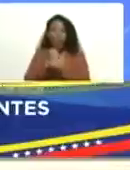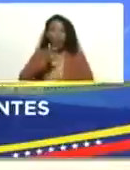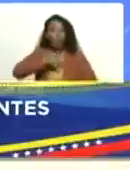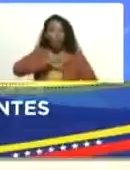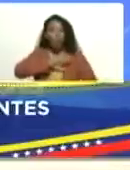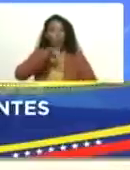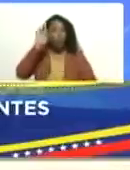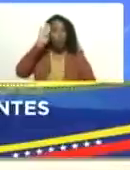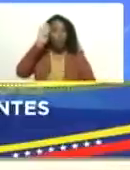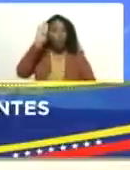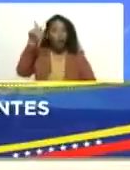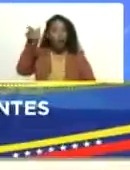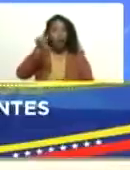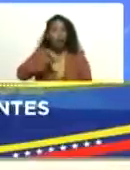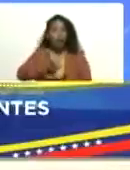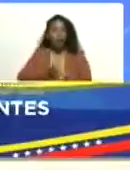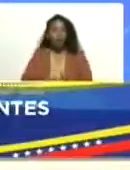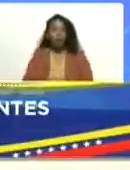Irán.